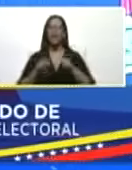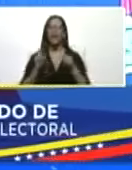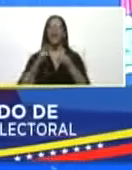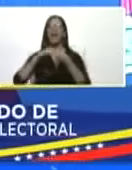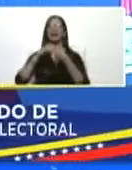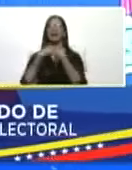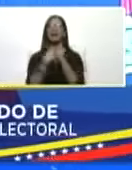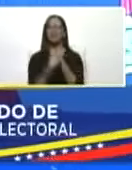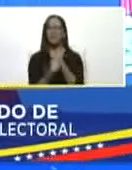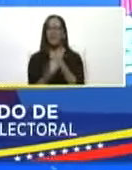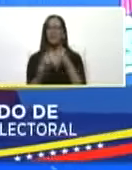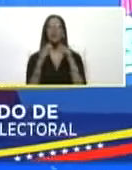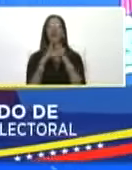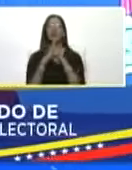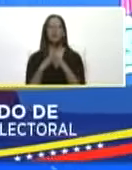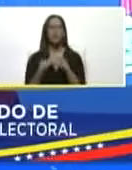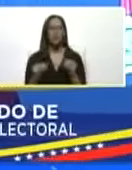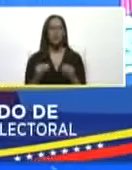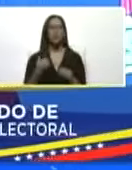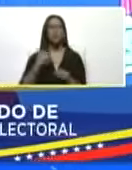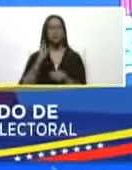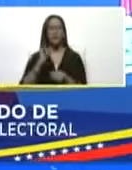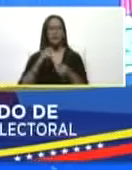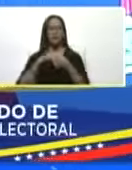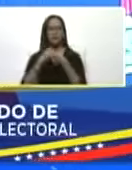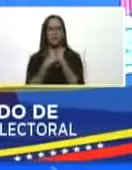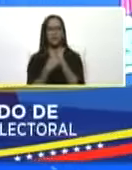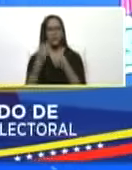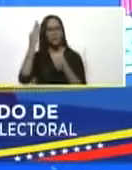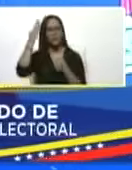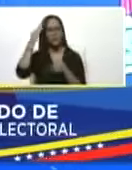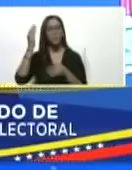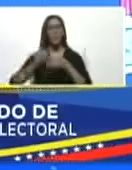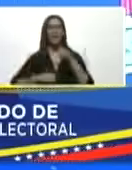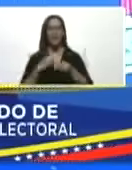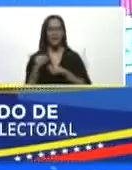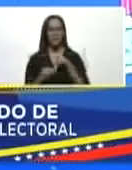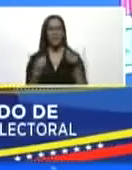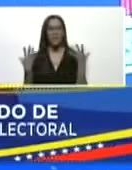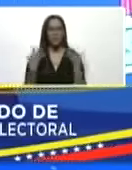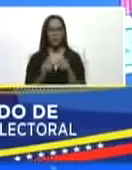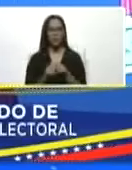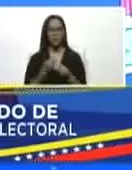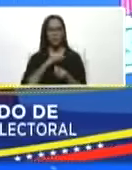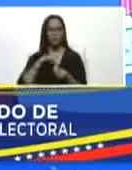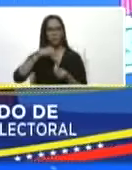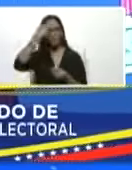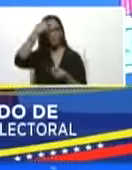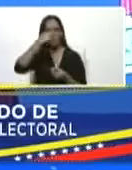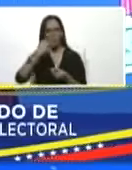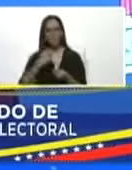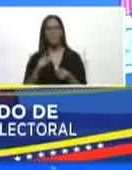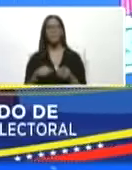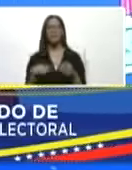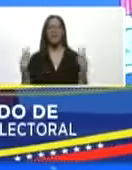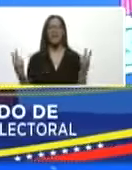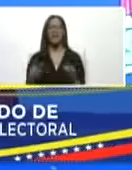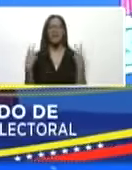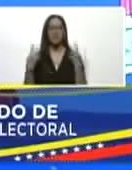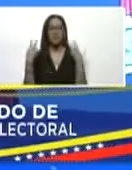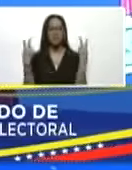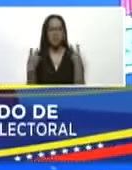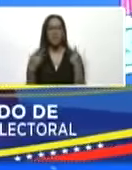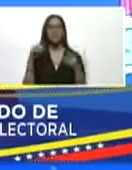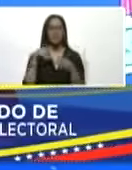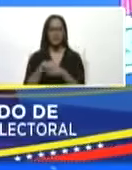articular todo lo que hay que articular, que lo sabemos hacer junto a nuestro pueblo para la gran victoria de